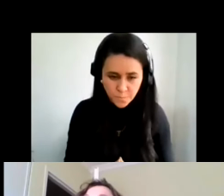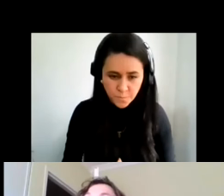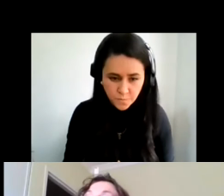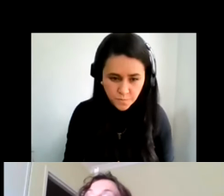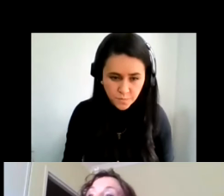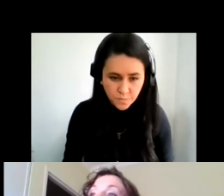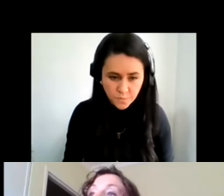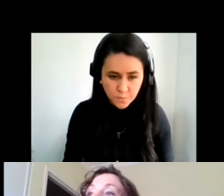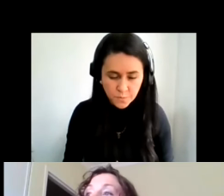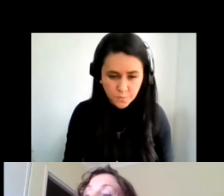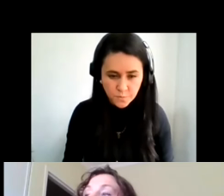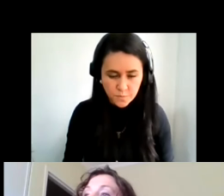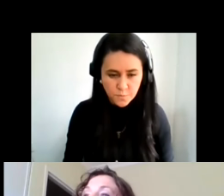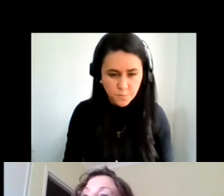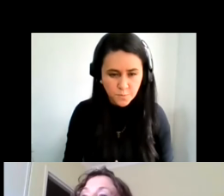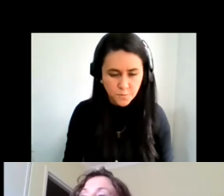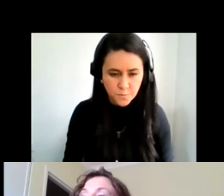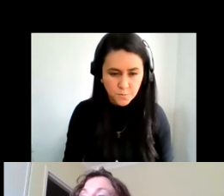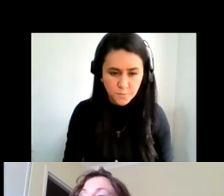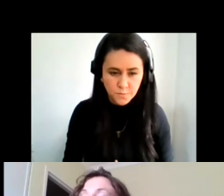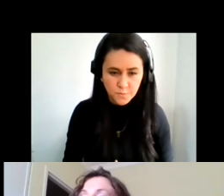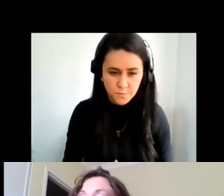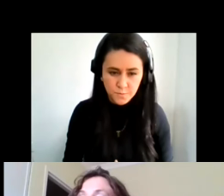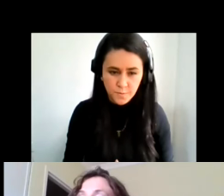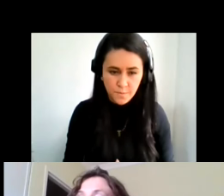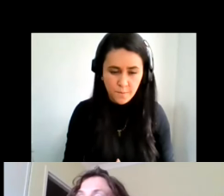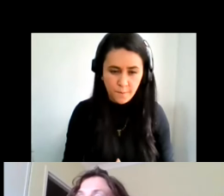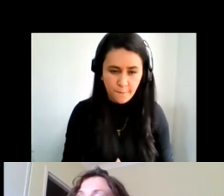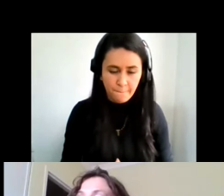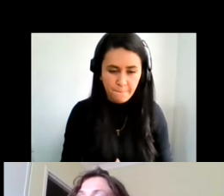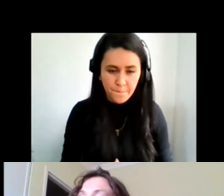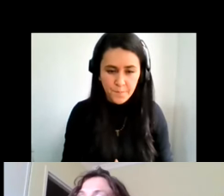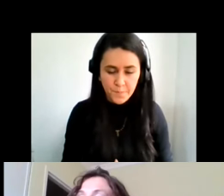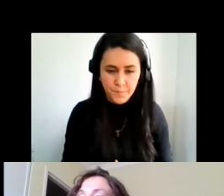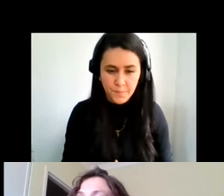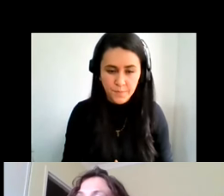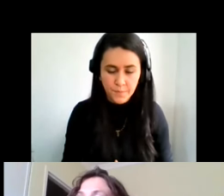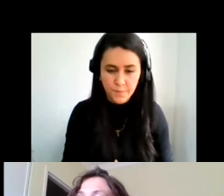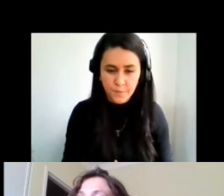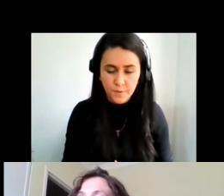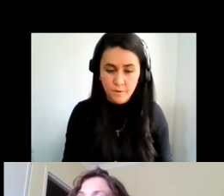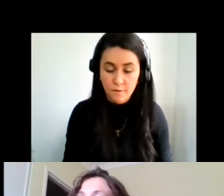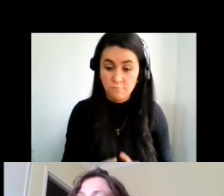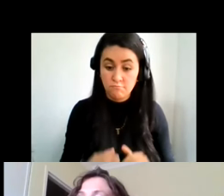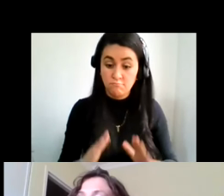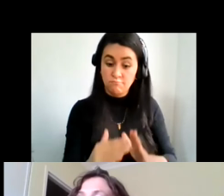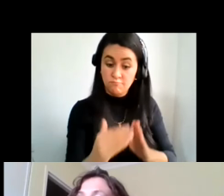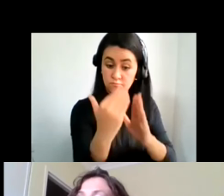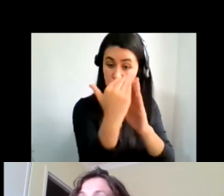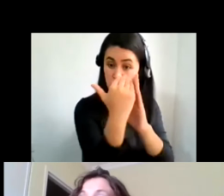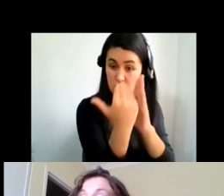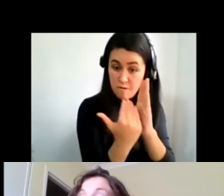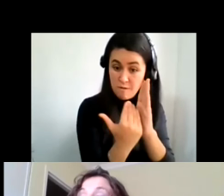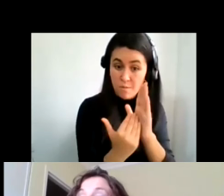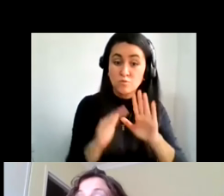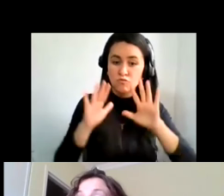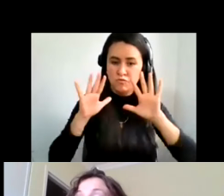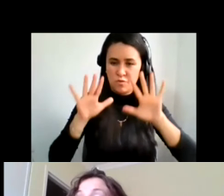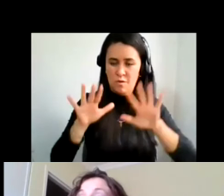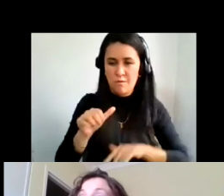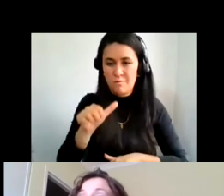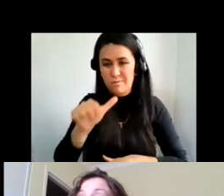In WHO's 13th General Program of Work, there's En a el very programa clear general emphasis número on 13 de la barriers OMS se where da work mucha exists.